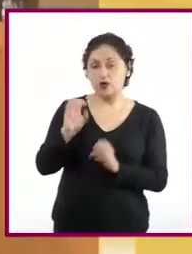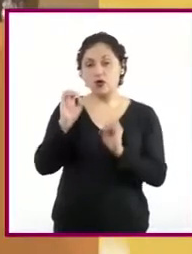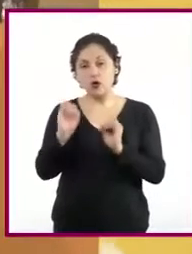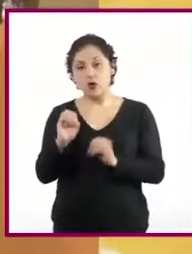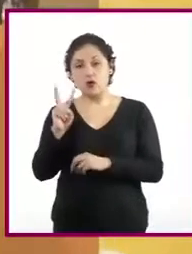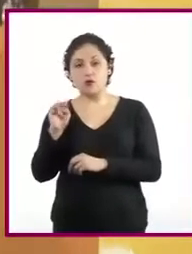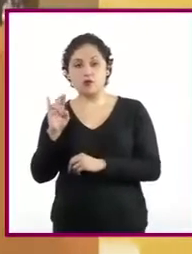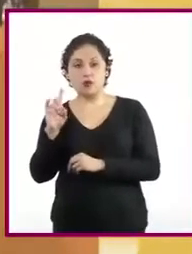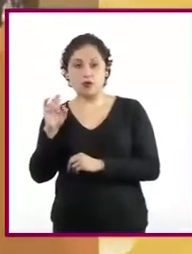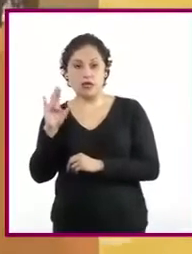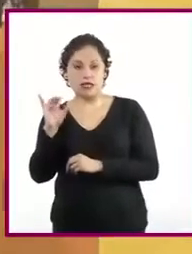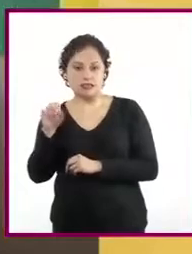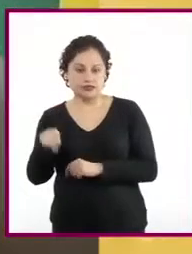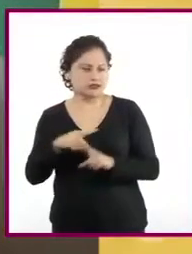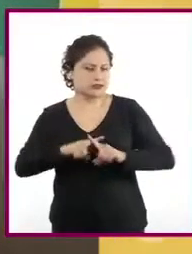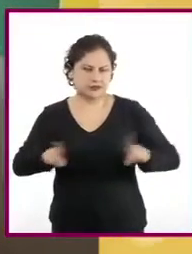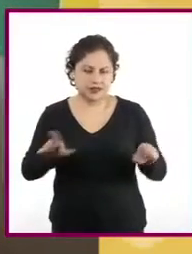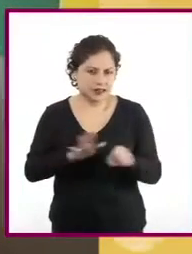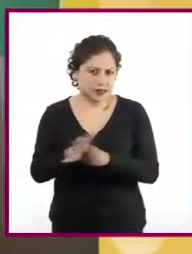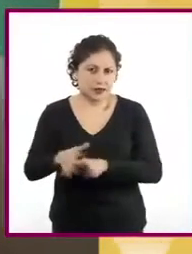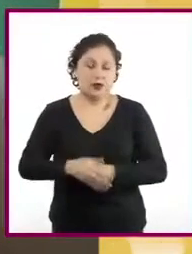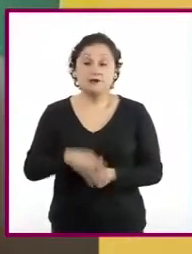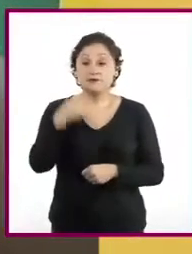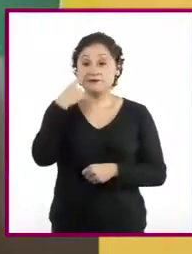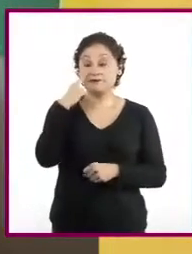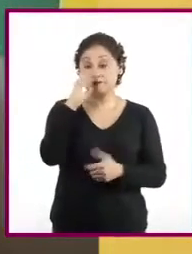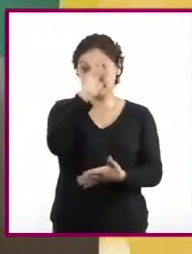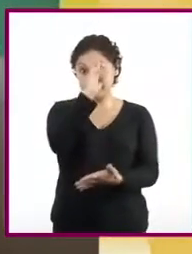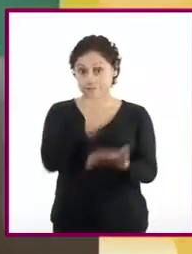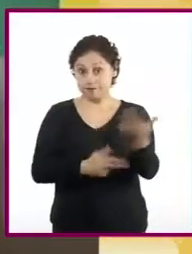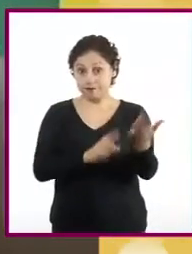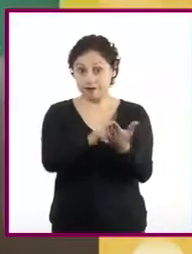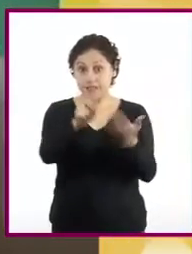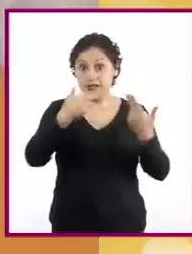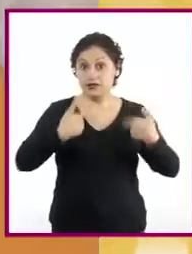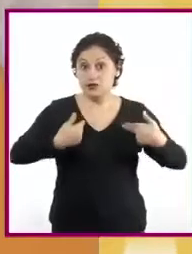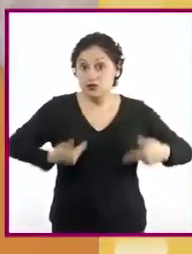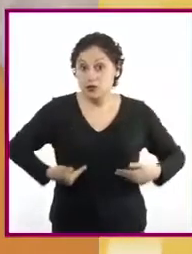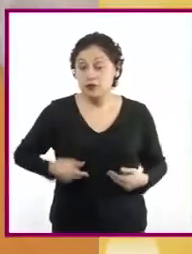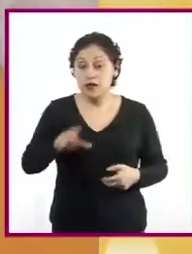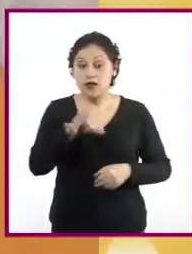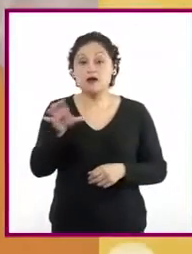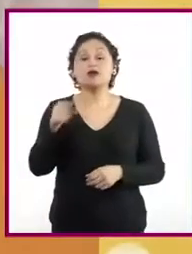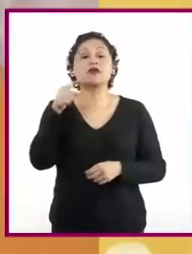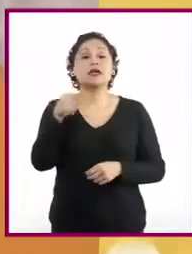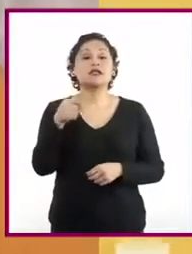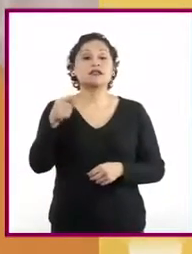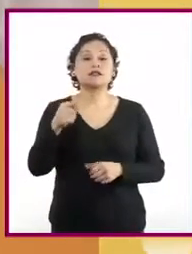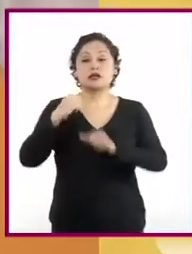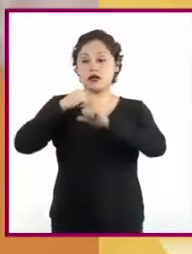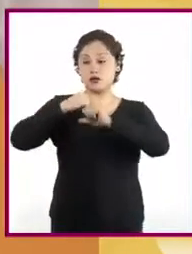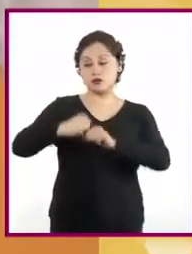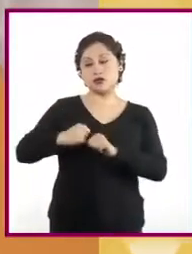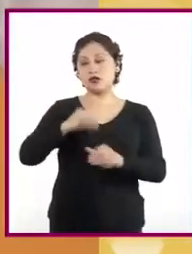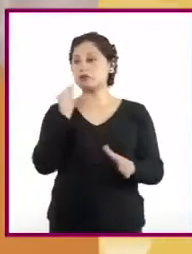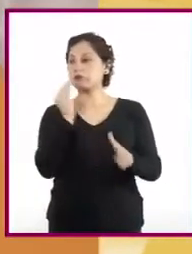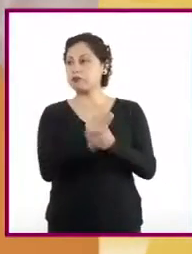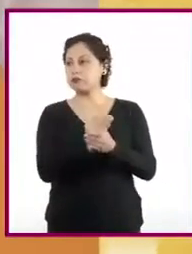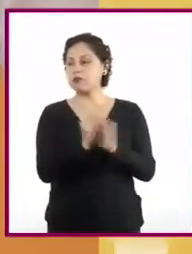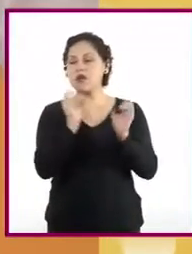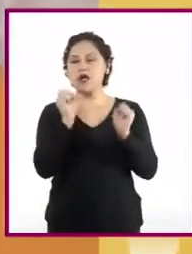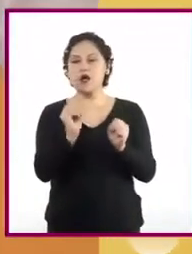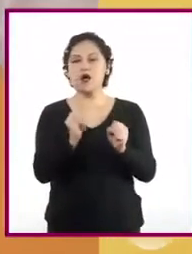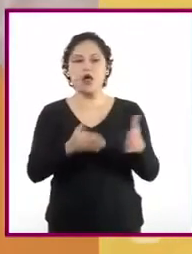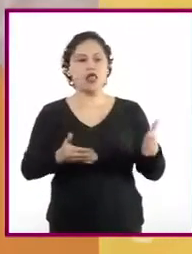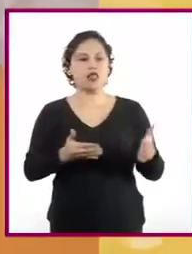los derechos humanos? Una violación a los derechos humanos sería una acción o una omisión de una autoridad que impide que una persona